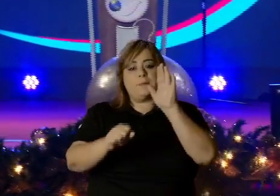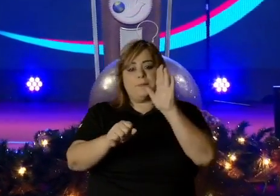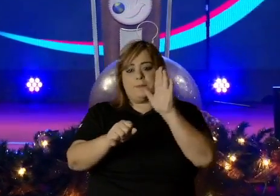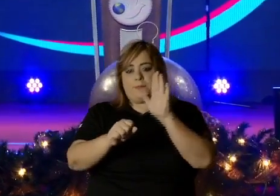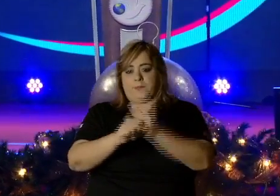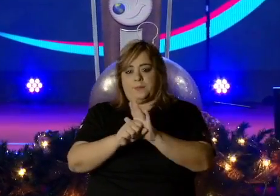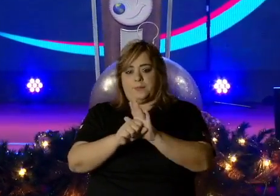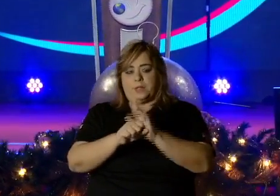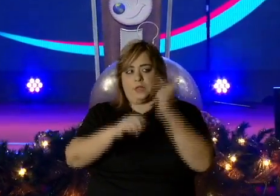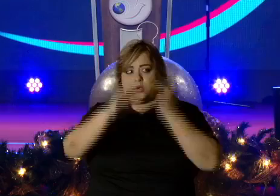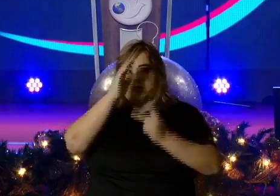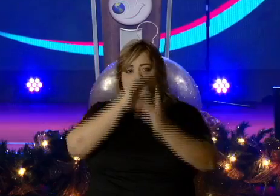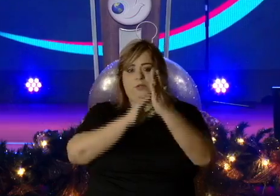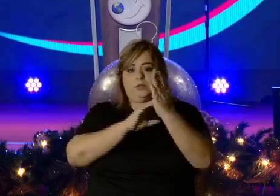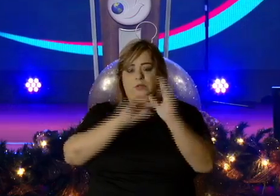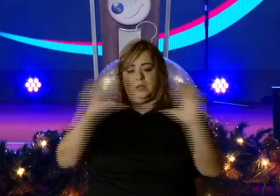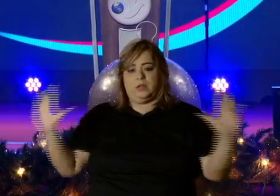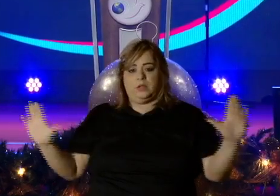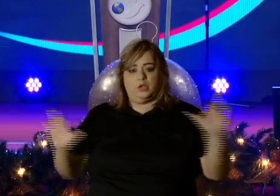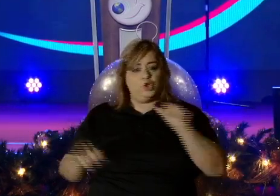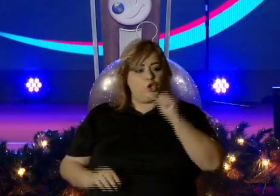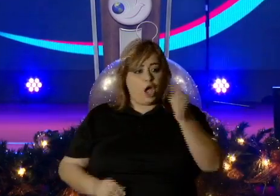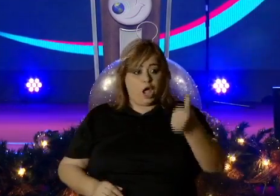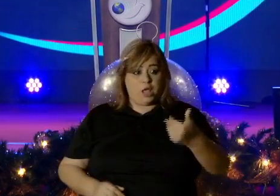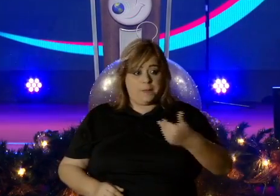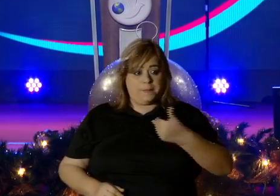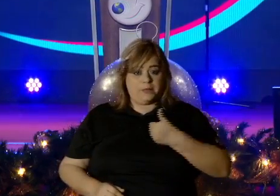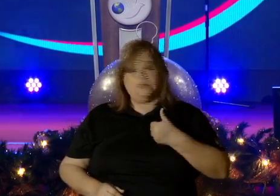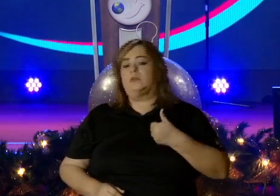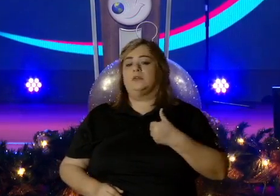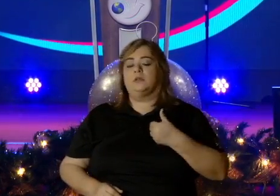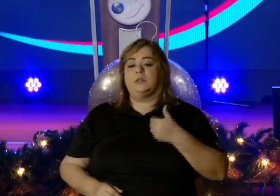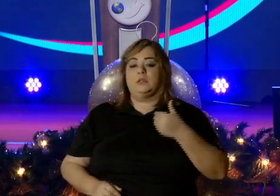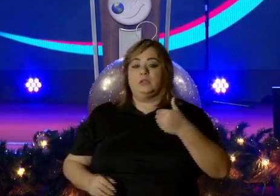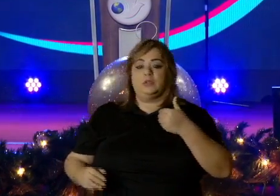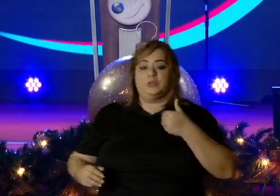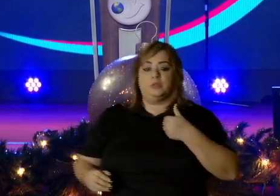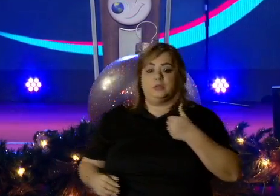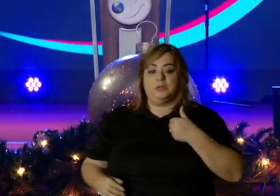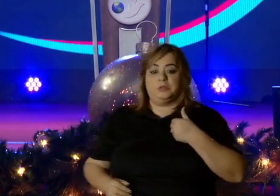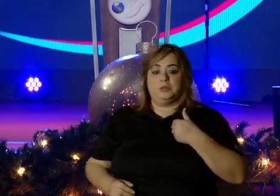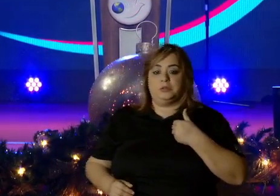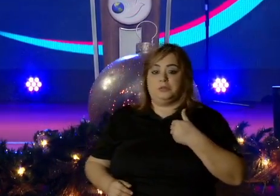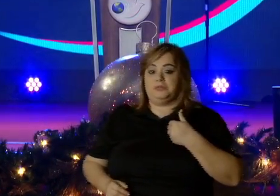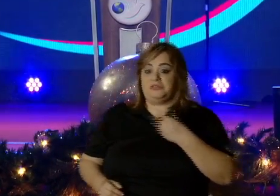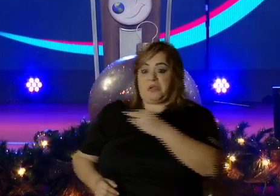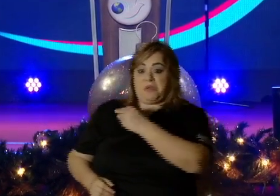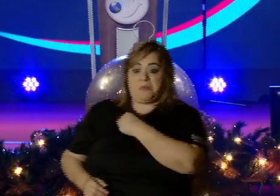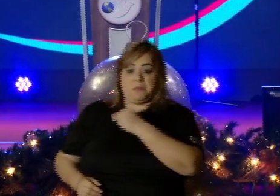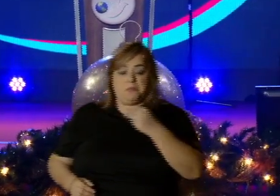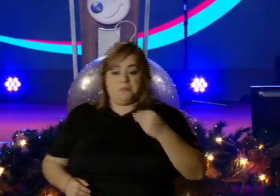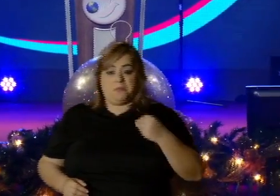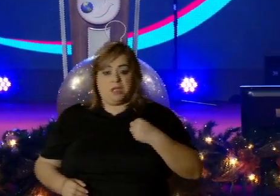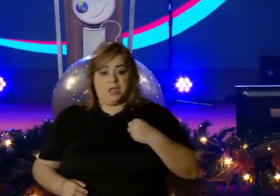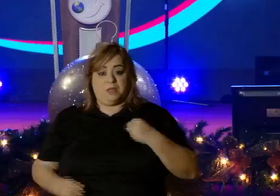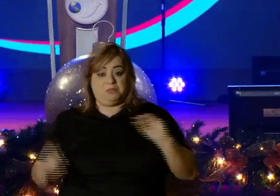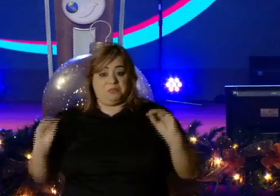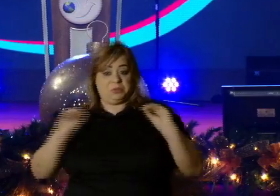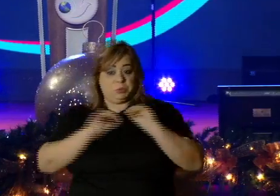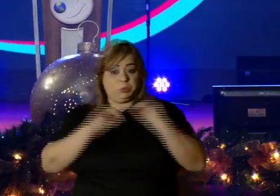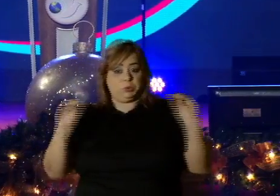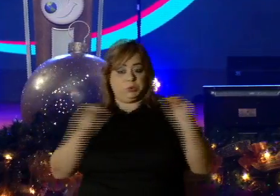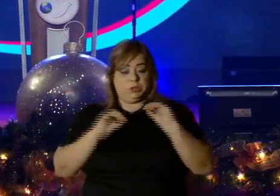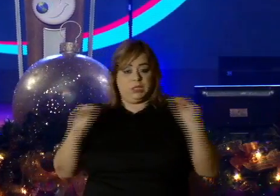así. Esto no se trata de mí. Yo era la candidata del asnito que estuvo dispuesto a todas estas cosas. Porque hay gente que no le gustan las